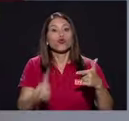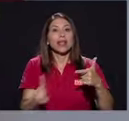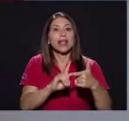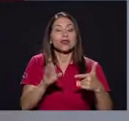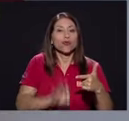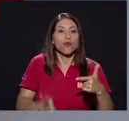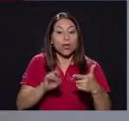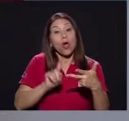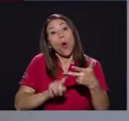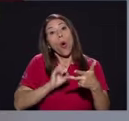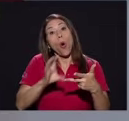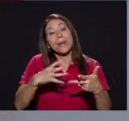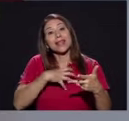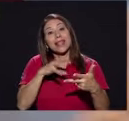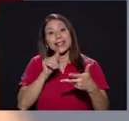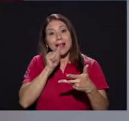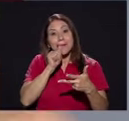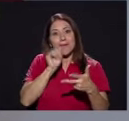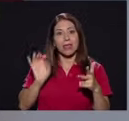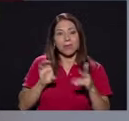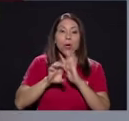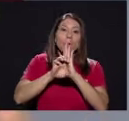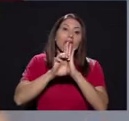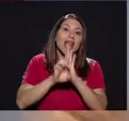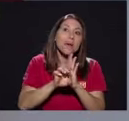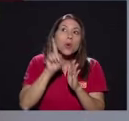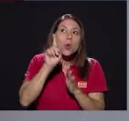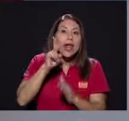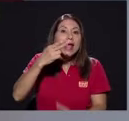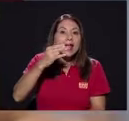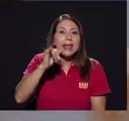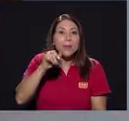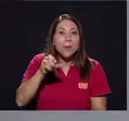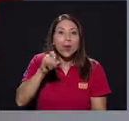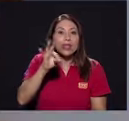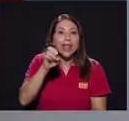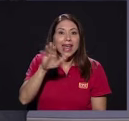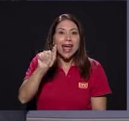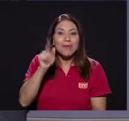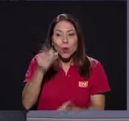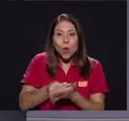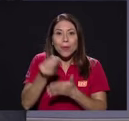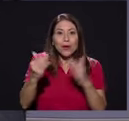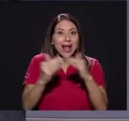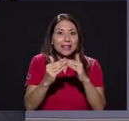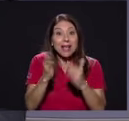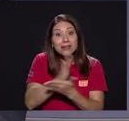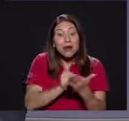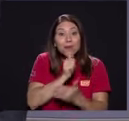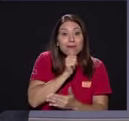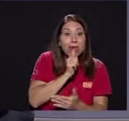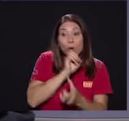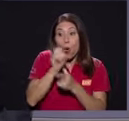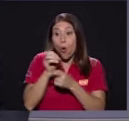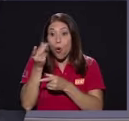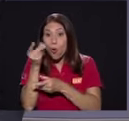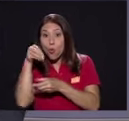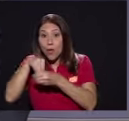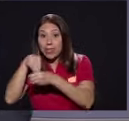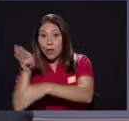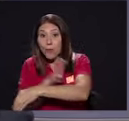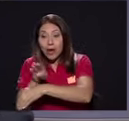fundamentales o que pertenecen a la vida privada. Por ejemplo, una hipoteca, una compra de una casa es privado, no es público. O la cuenta corriente de un